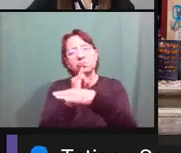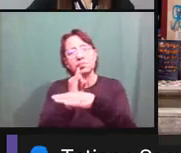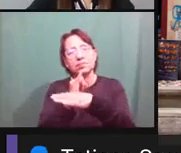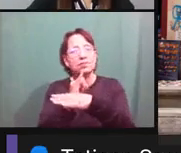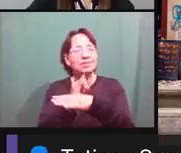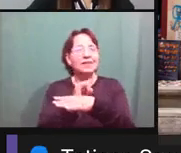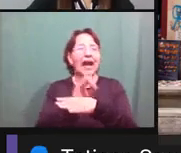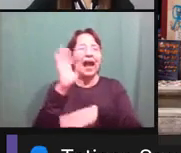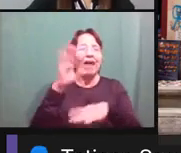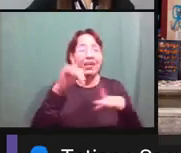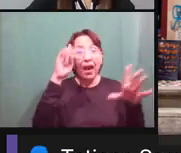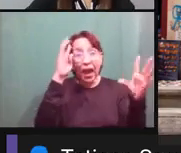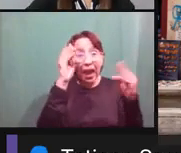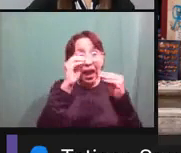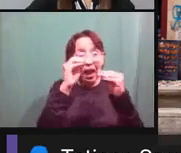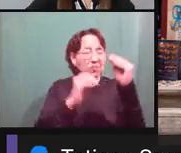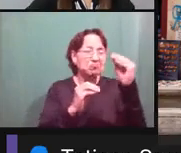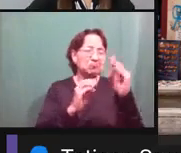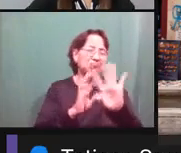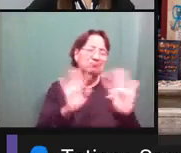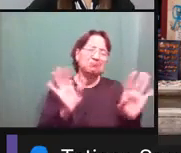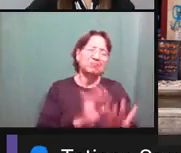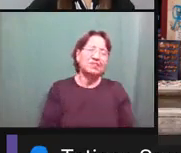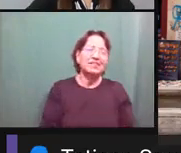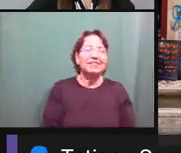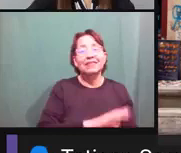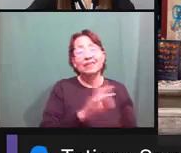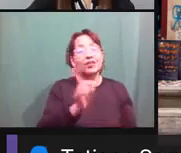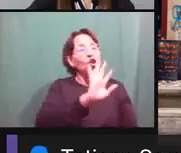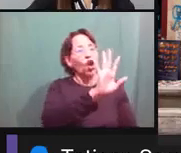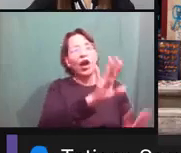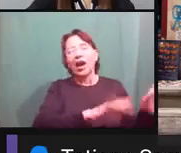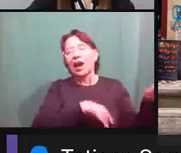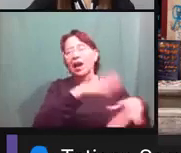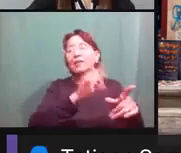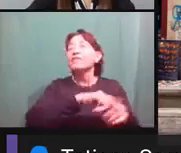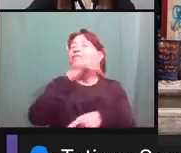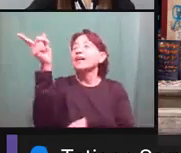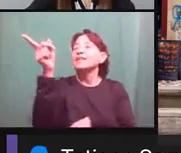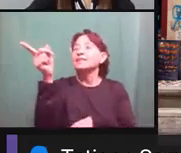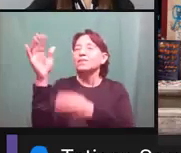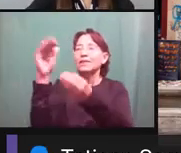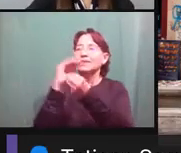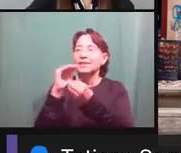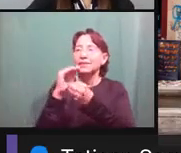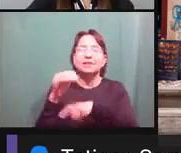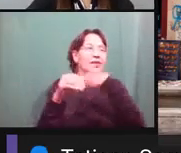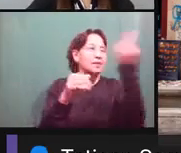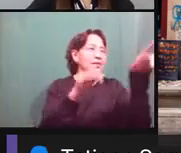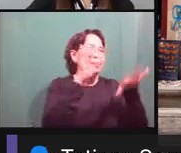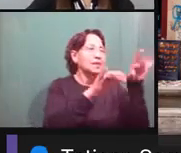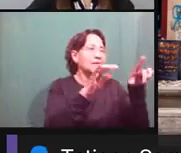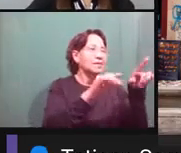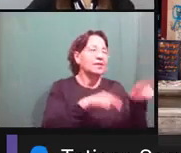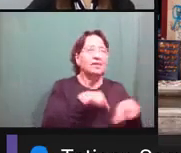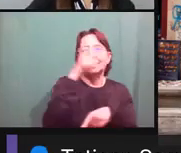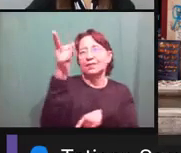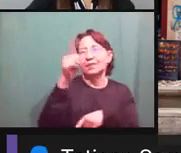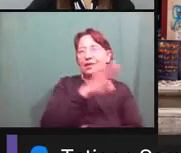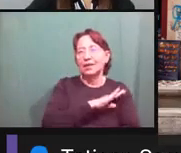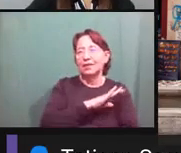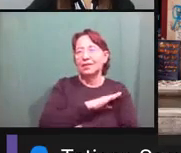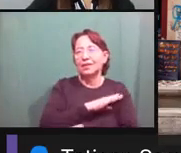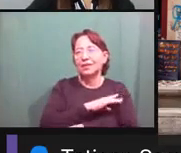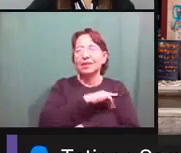acuerdo y lo bandean a uno de un lado para otro. No vaya donde patrimonio, no vaya donde la secretaría, no vaya a la alcaldía,